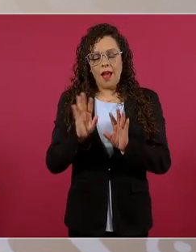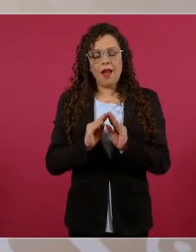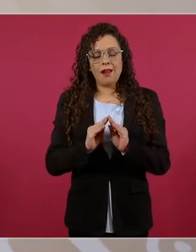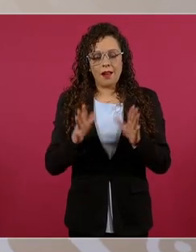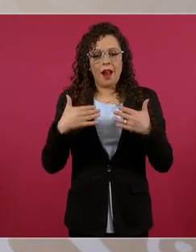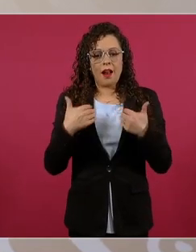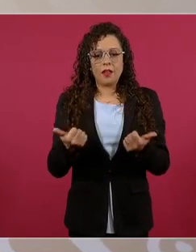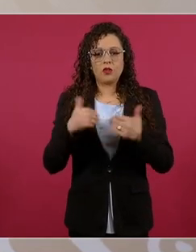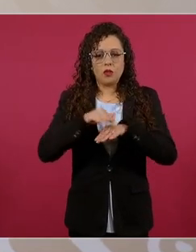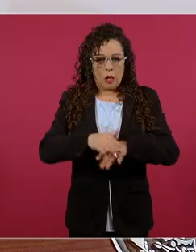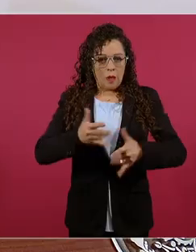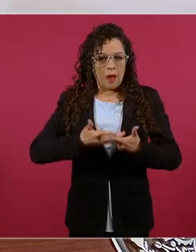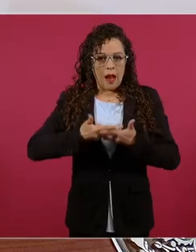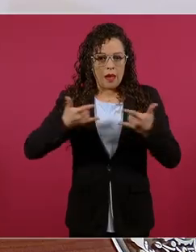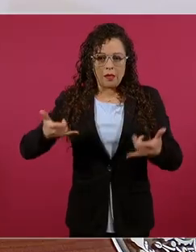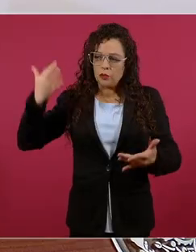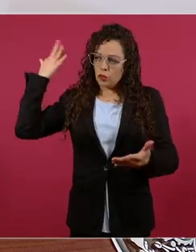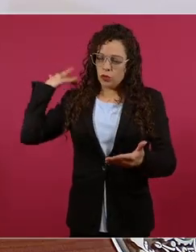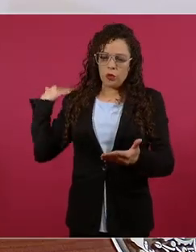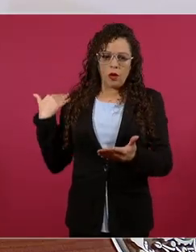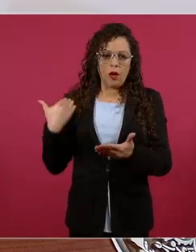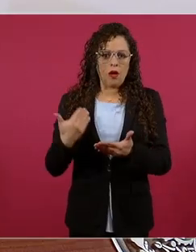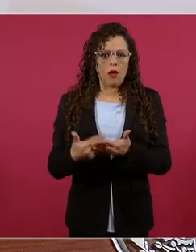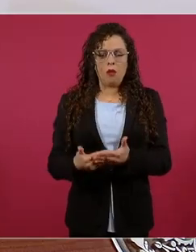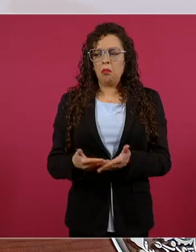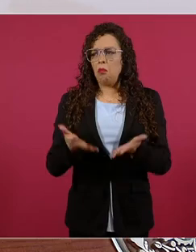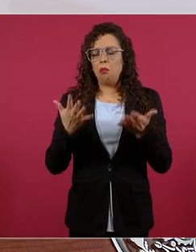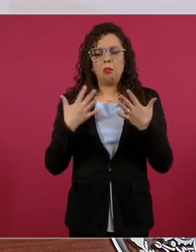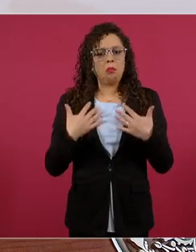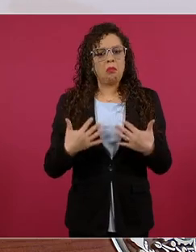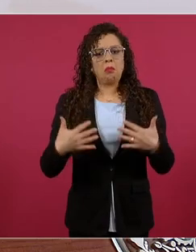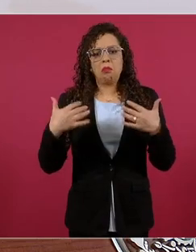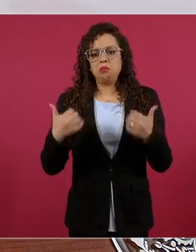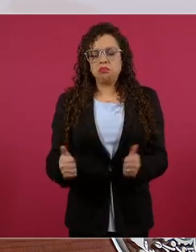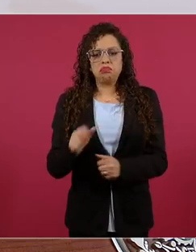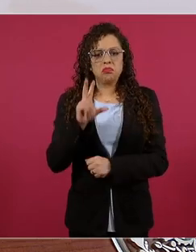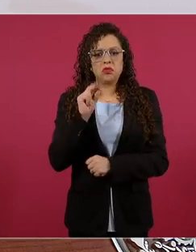estábamos proponiendo, se sintieron ofendidos,